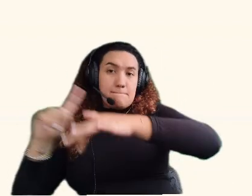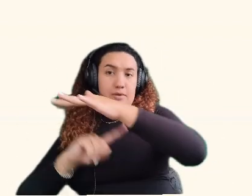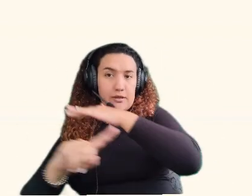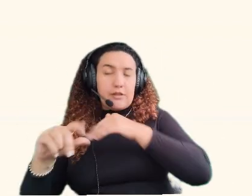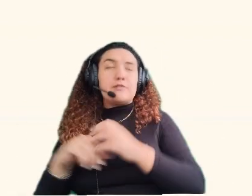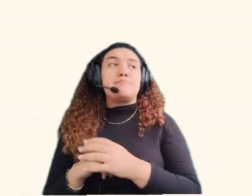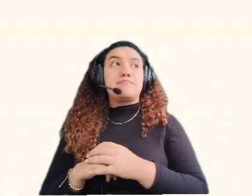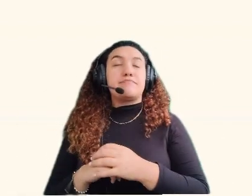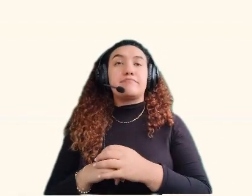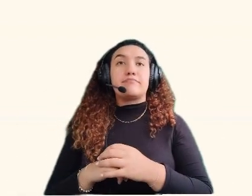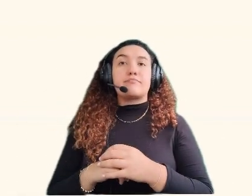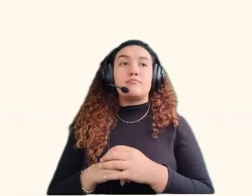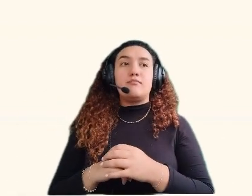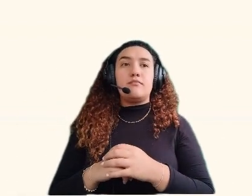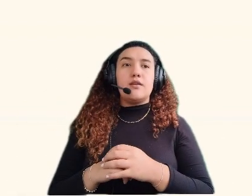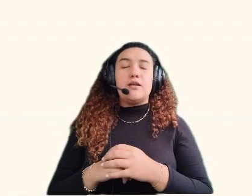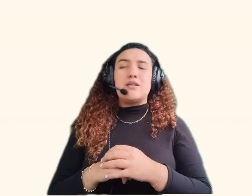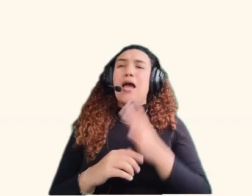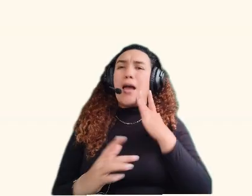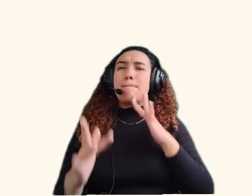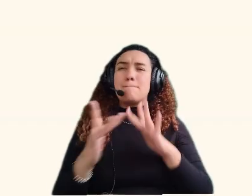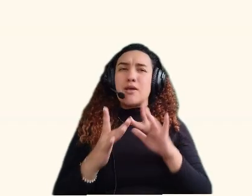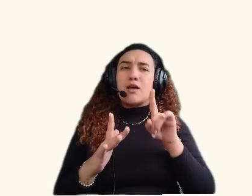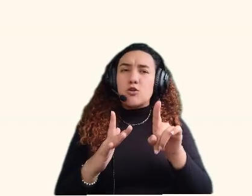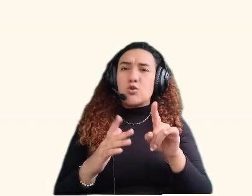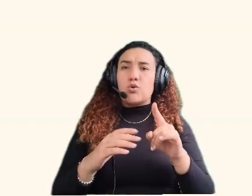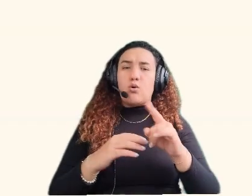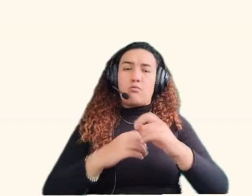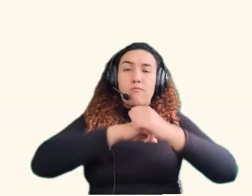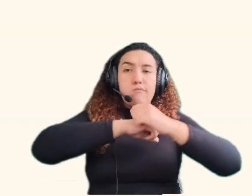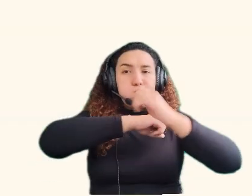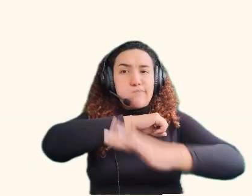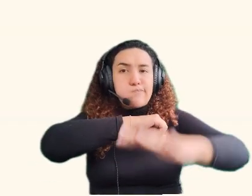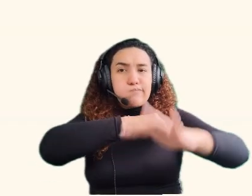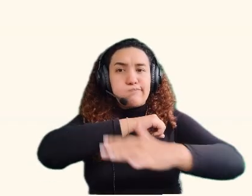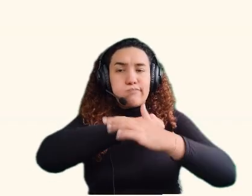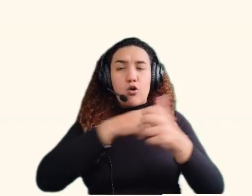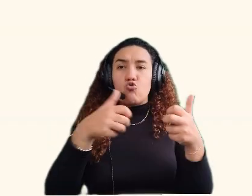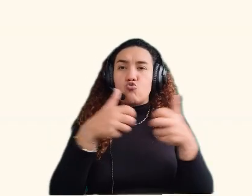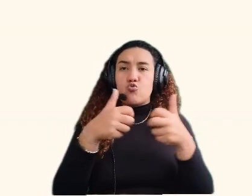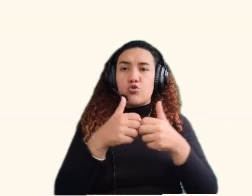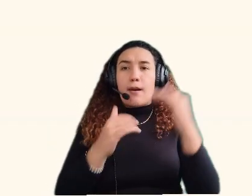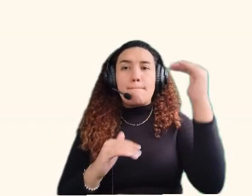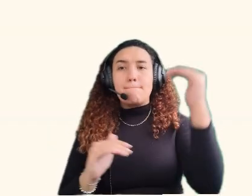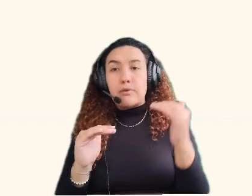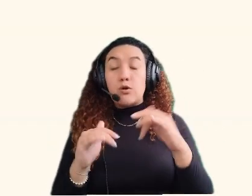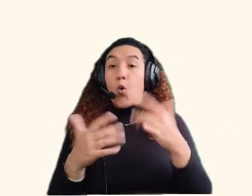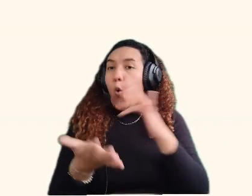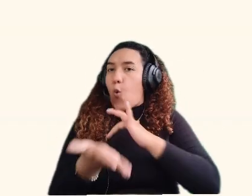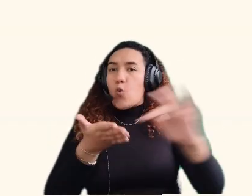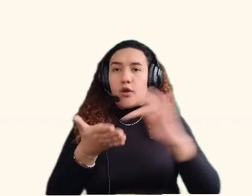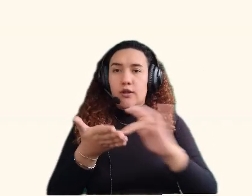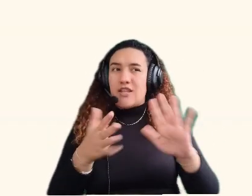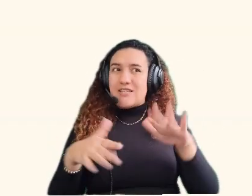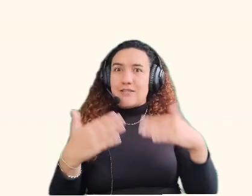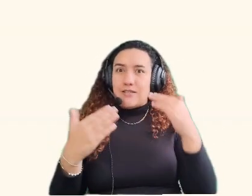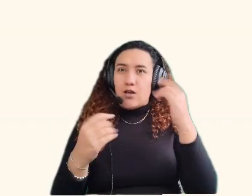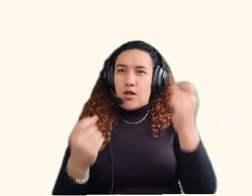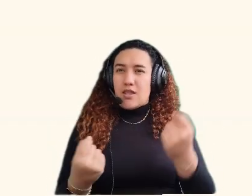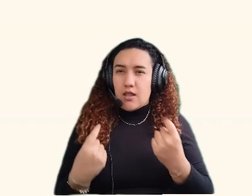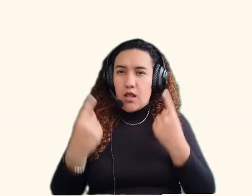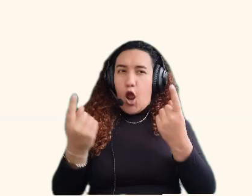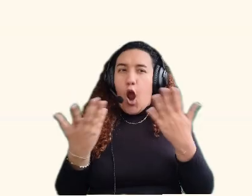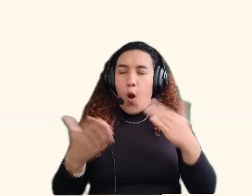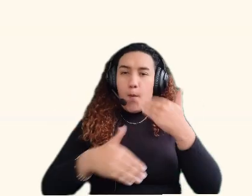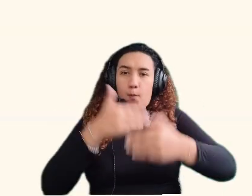la producción de oxígeno, su vulnerabilidad frente al calentamiento oceánico y la reducción de nutrientes hace urgente